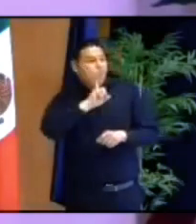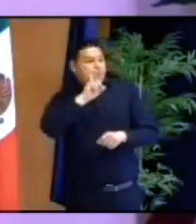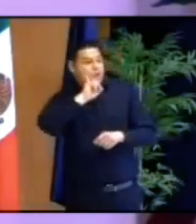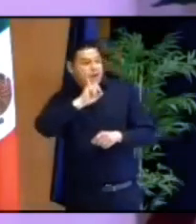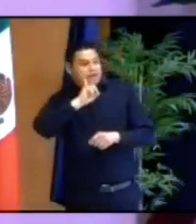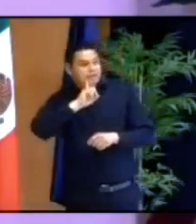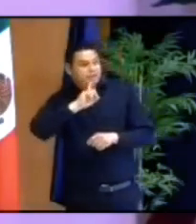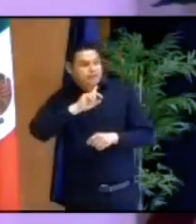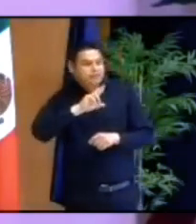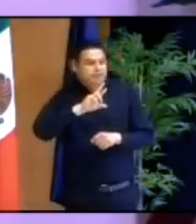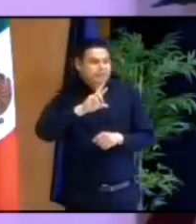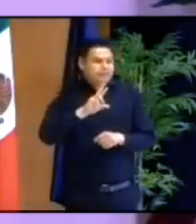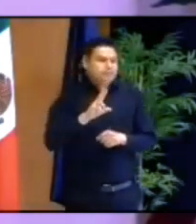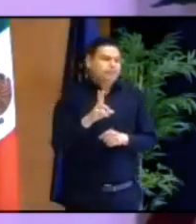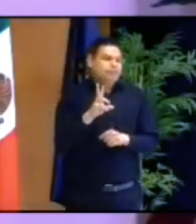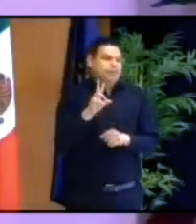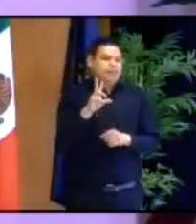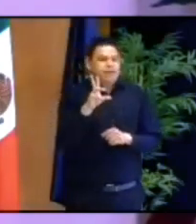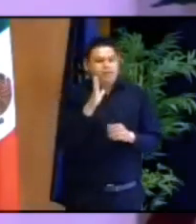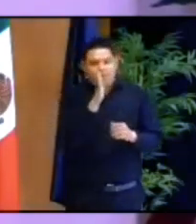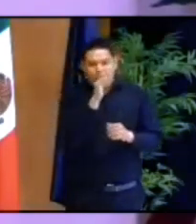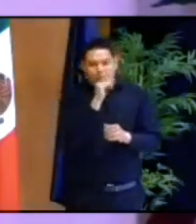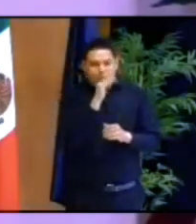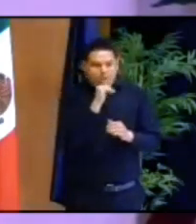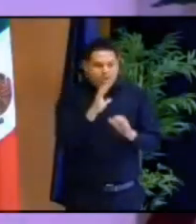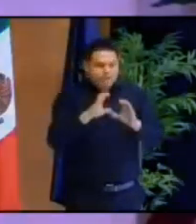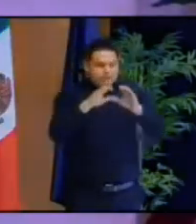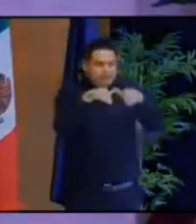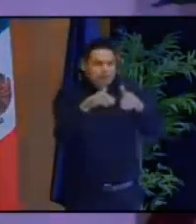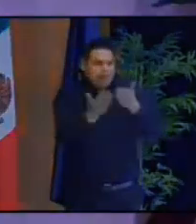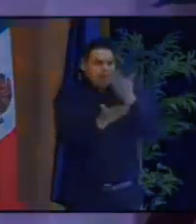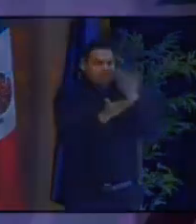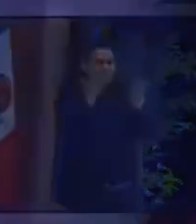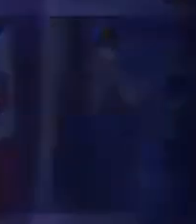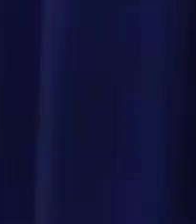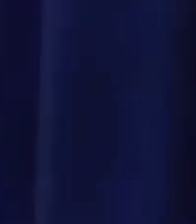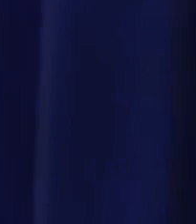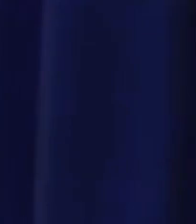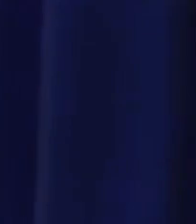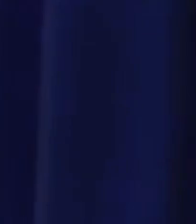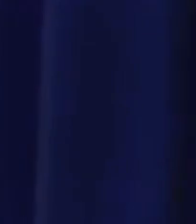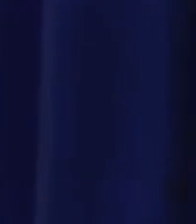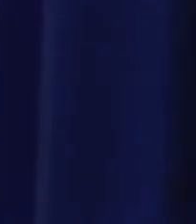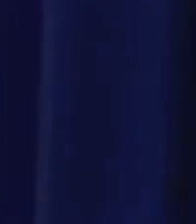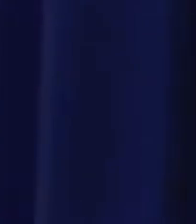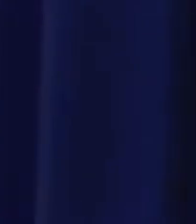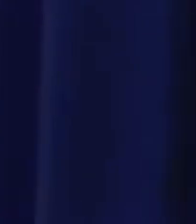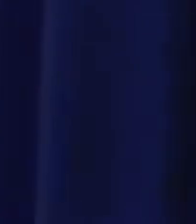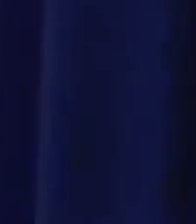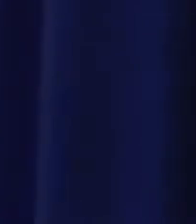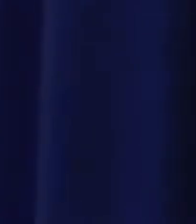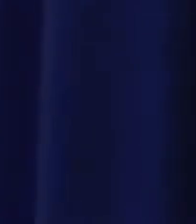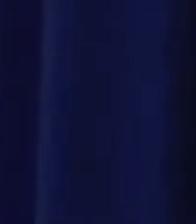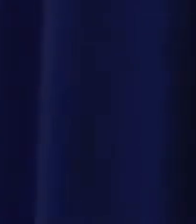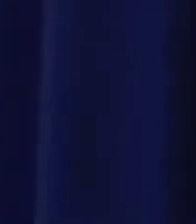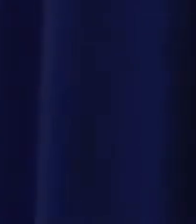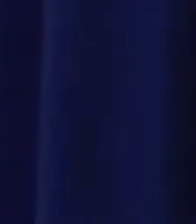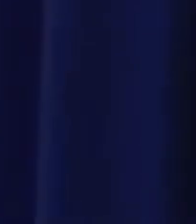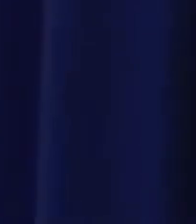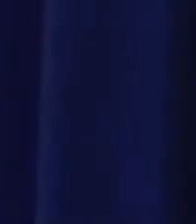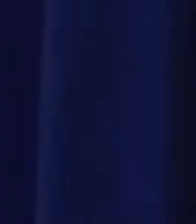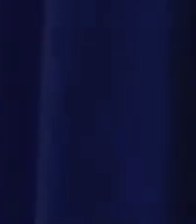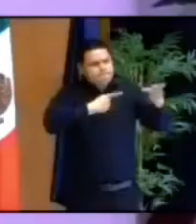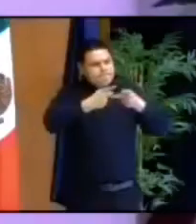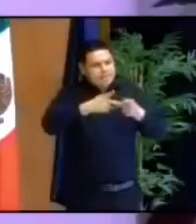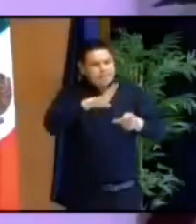que no tienen el acceso a la educación superior. Tenemos un proyecto que ya está en marcha, que existe,